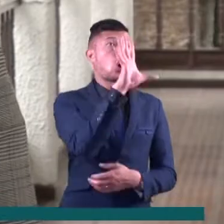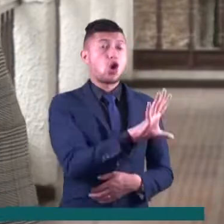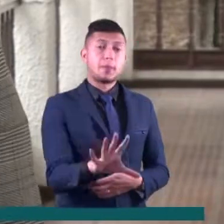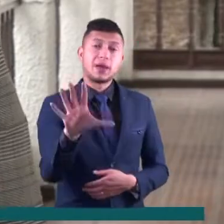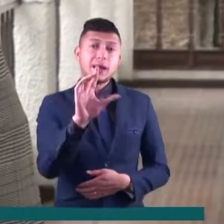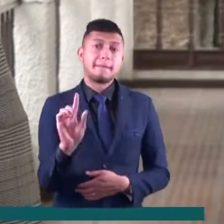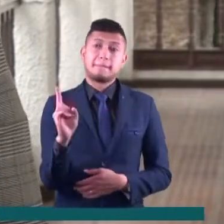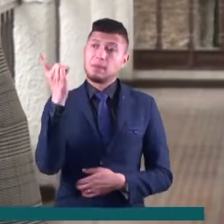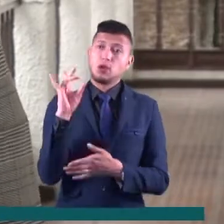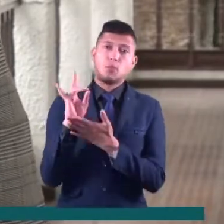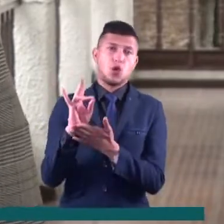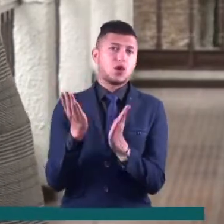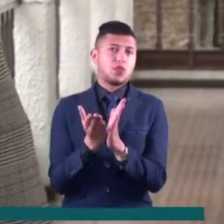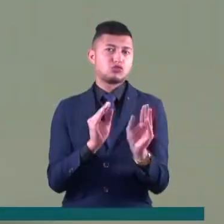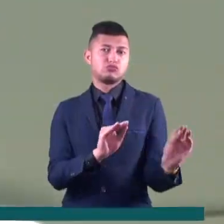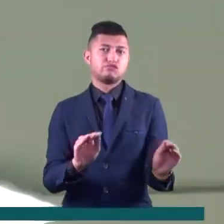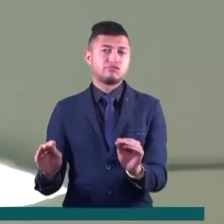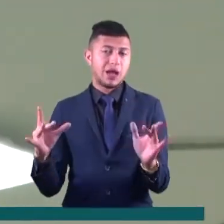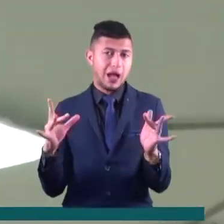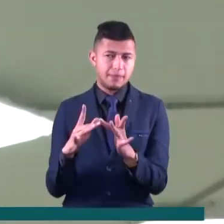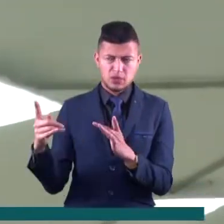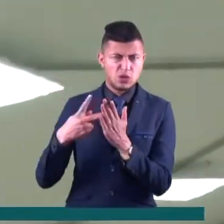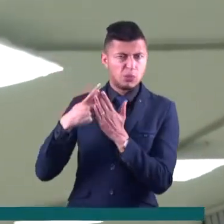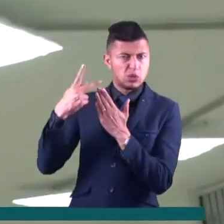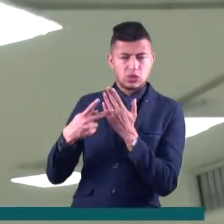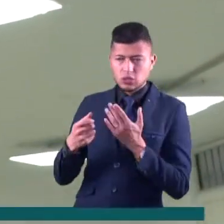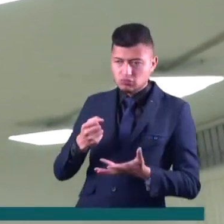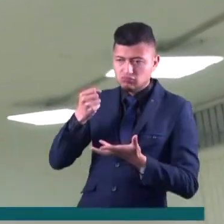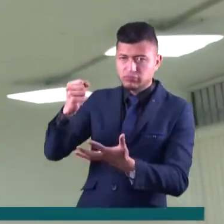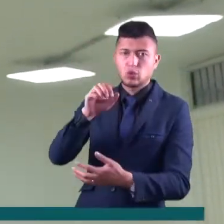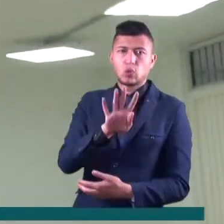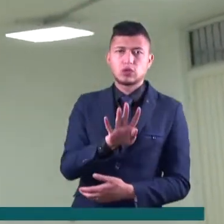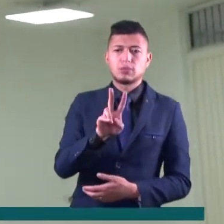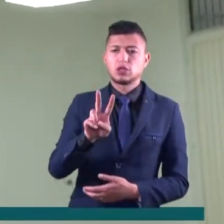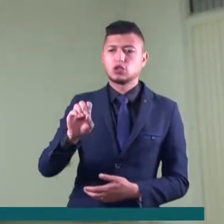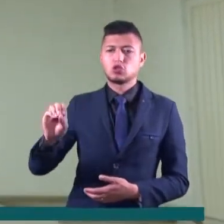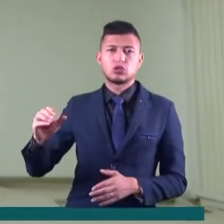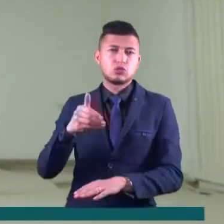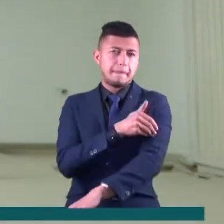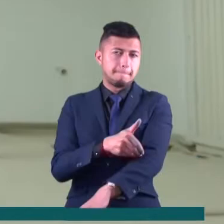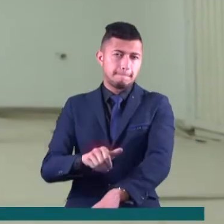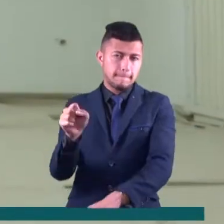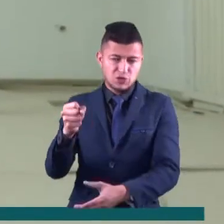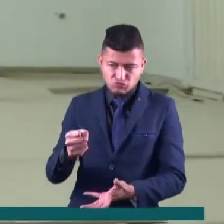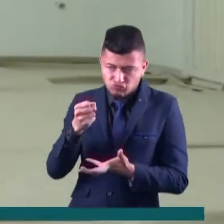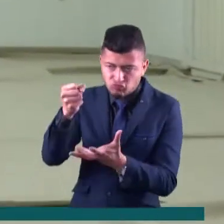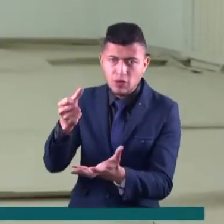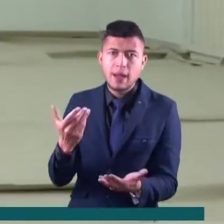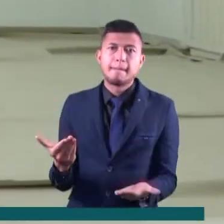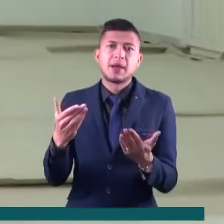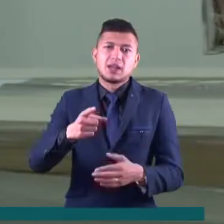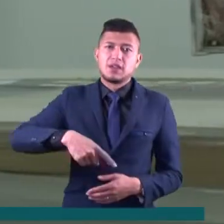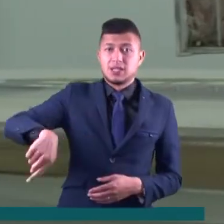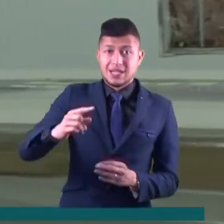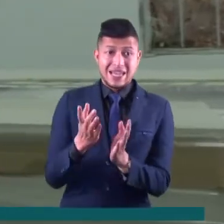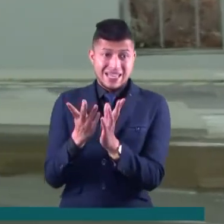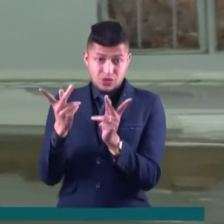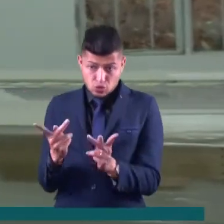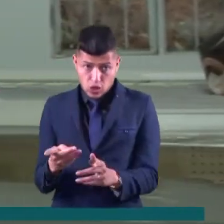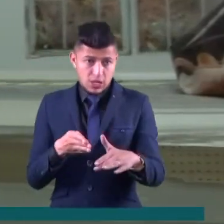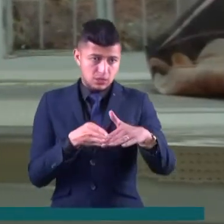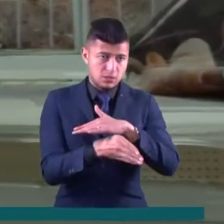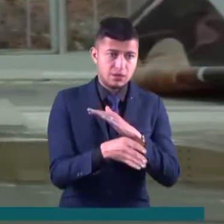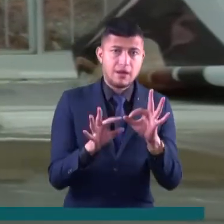primero en el país en este modelo educativo un proyecto de 4.200 millones de pesos beneficiará no solamente